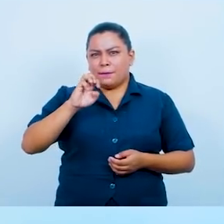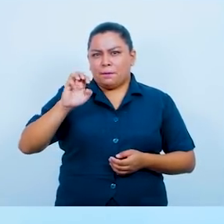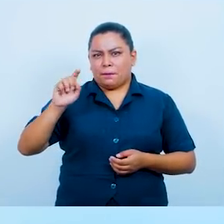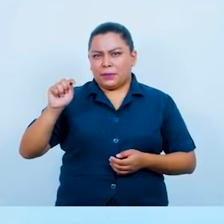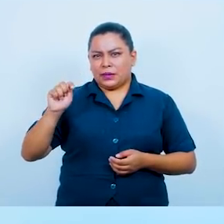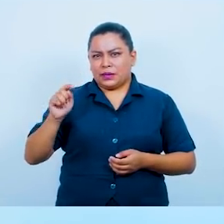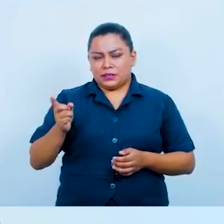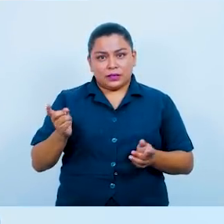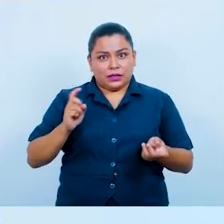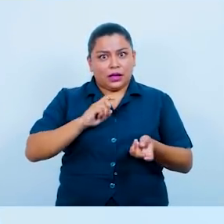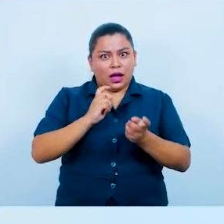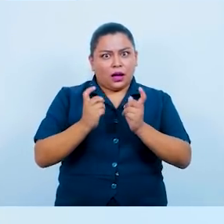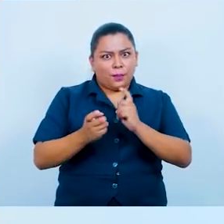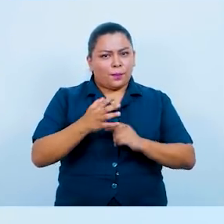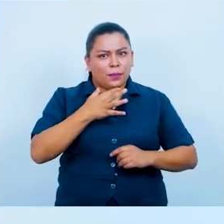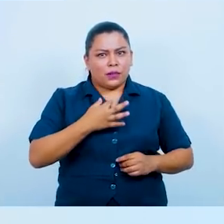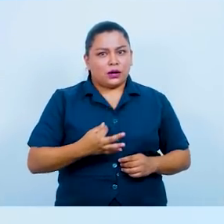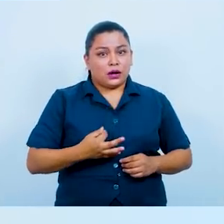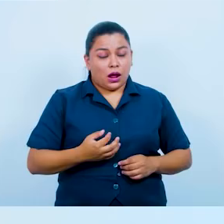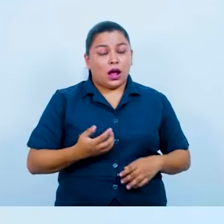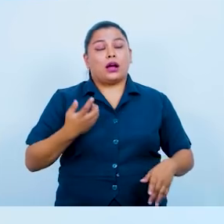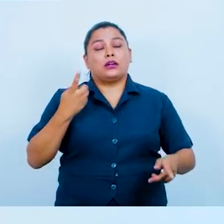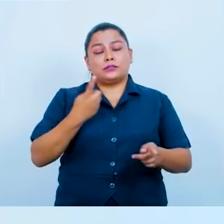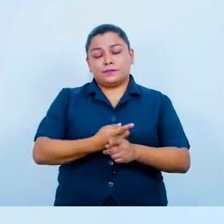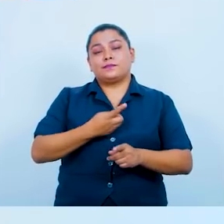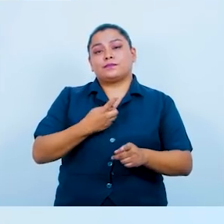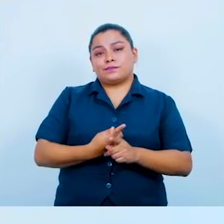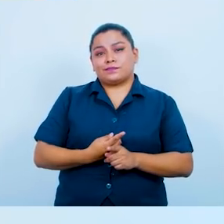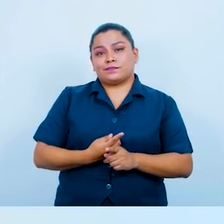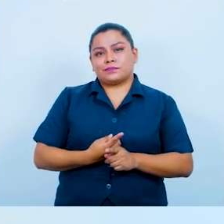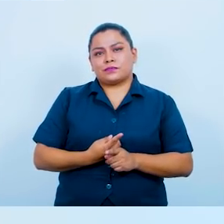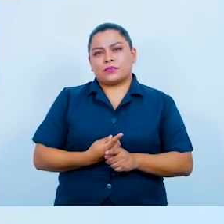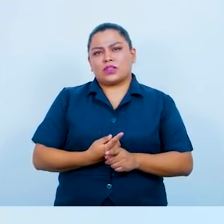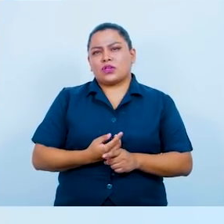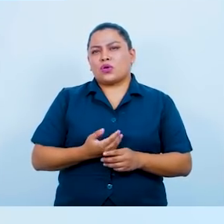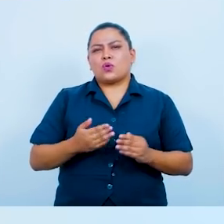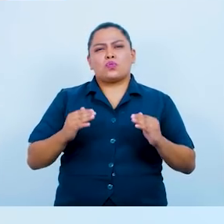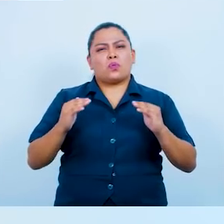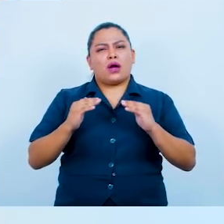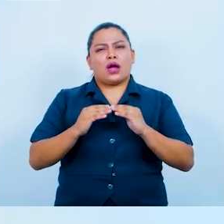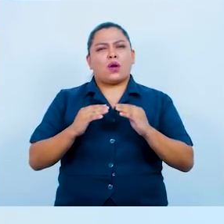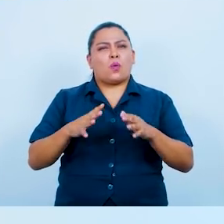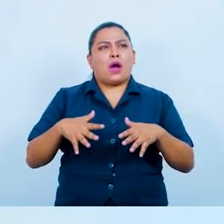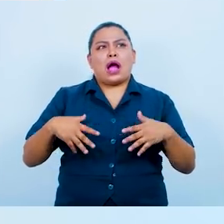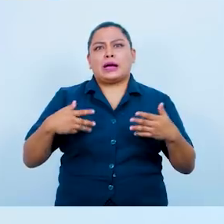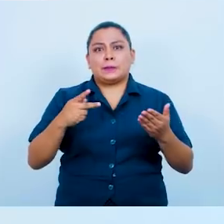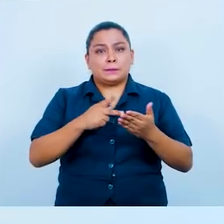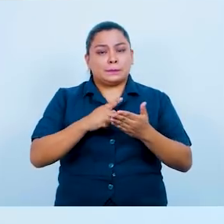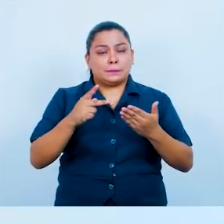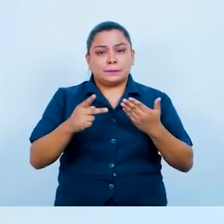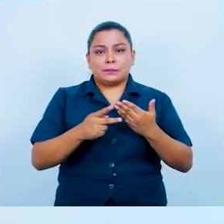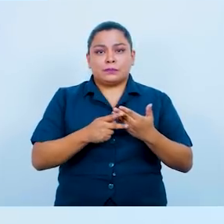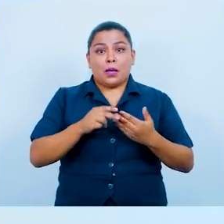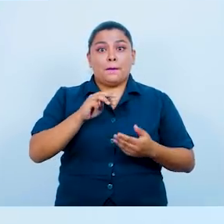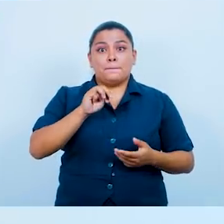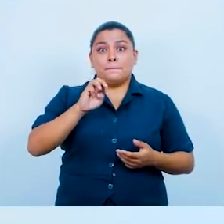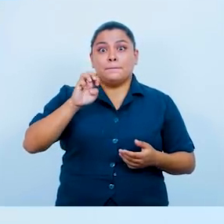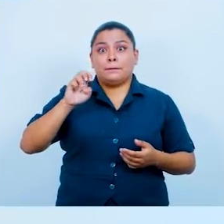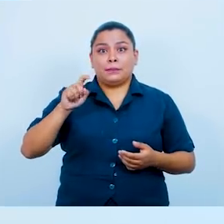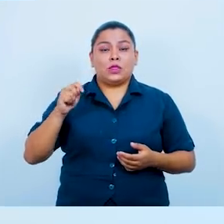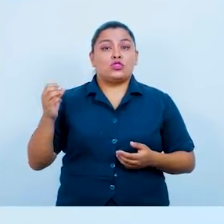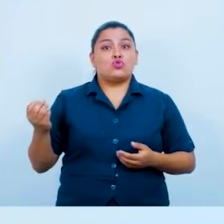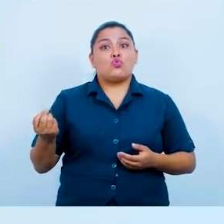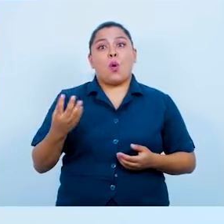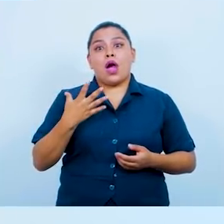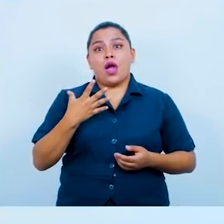cambiado. Así es, profesora Xiomara. Como todo programa, Google Meet se actualiza. Sin